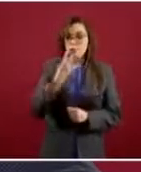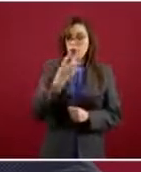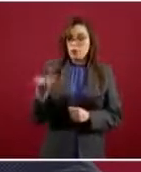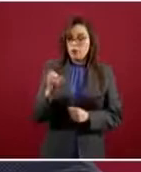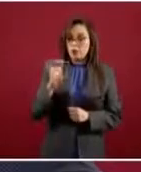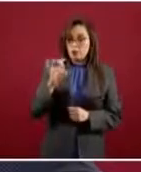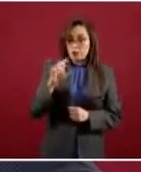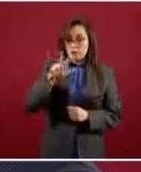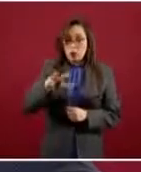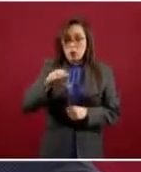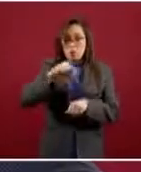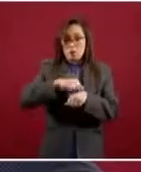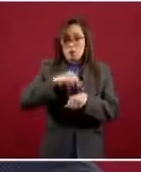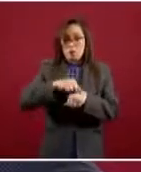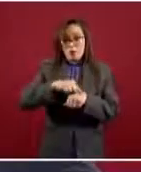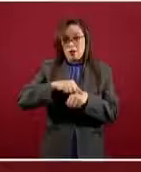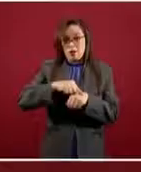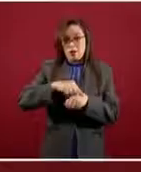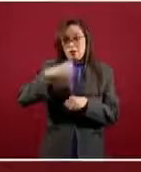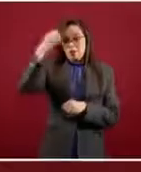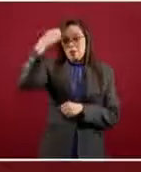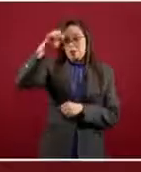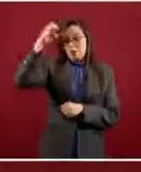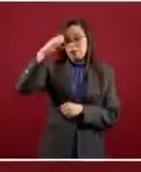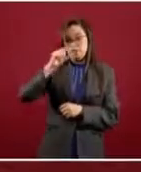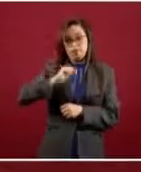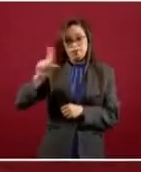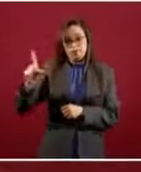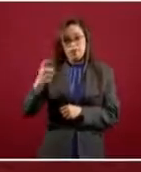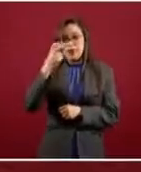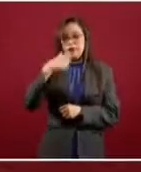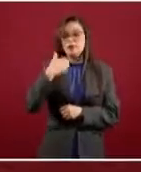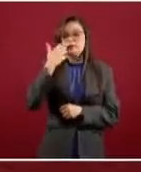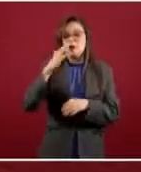438 médicos especialistas. Ahora, si me permiten, quisiera detallar sobre ello.